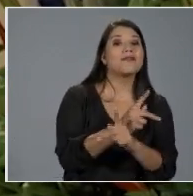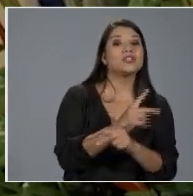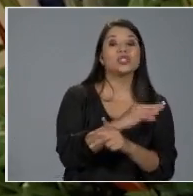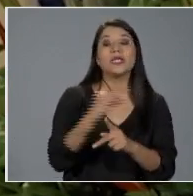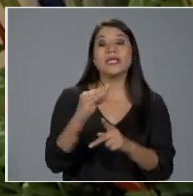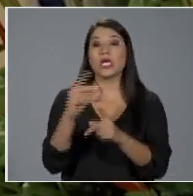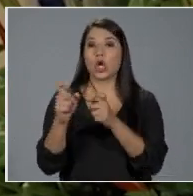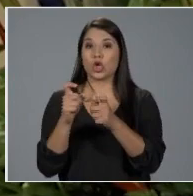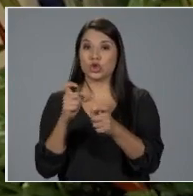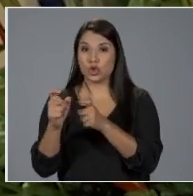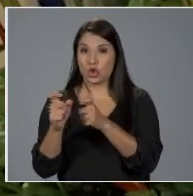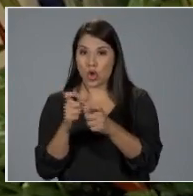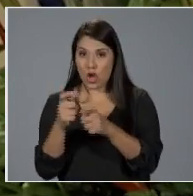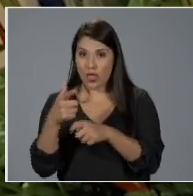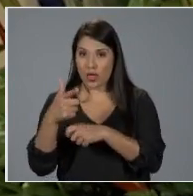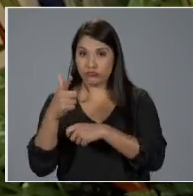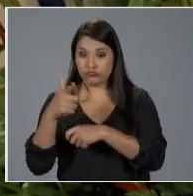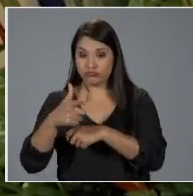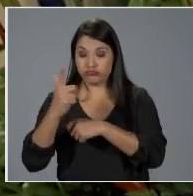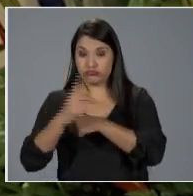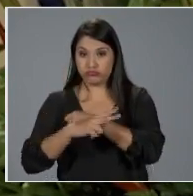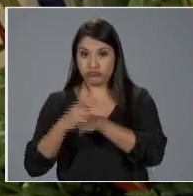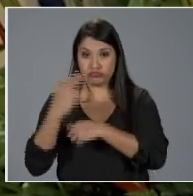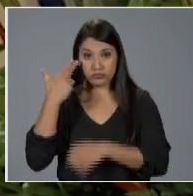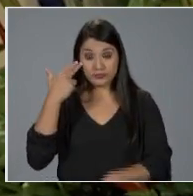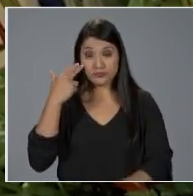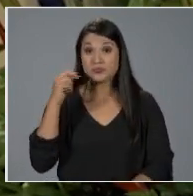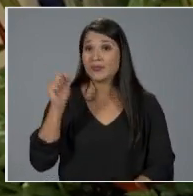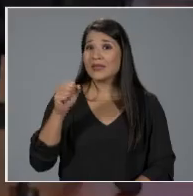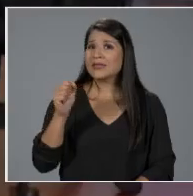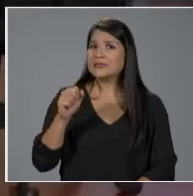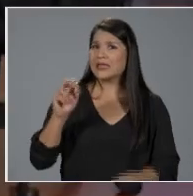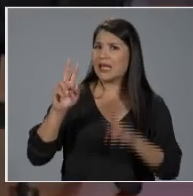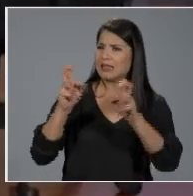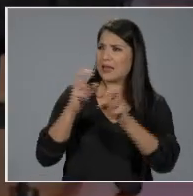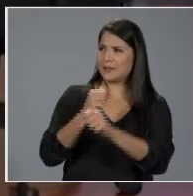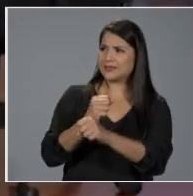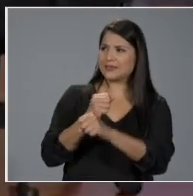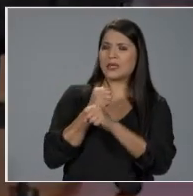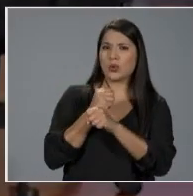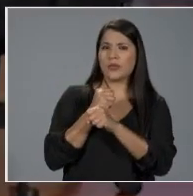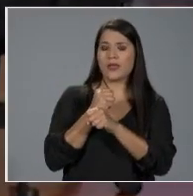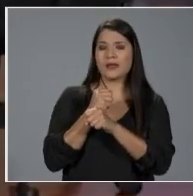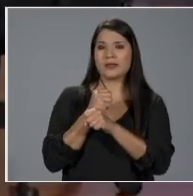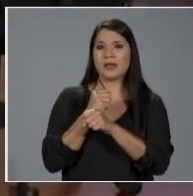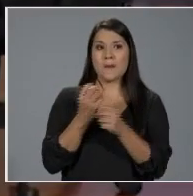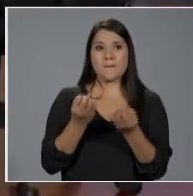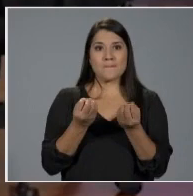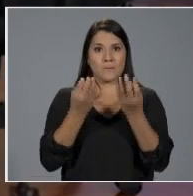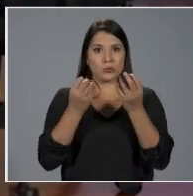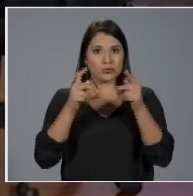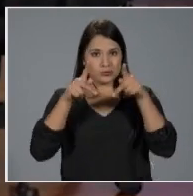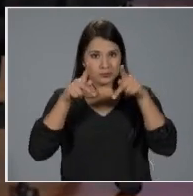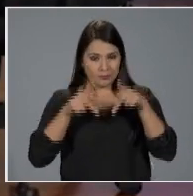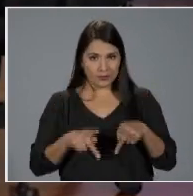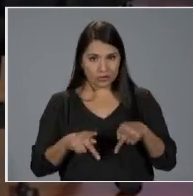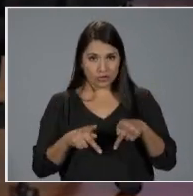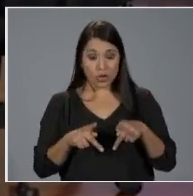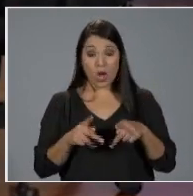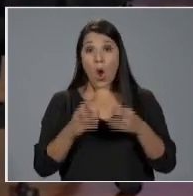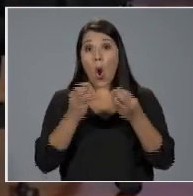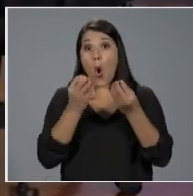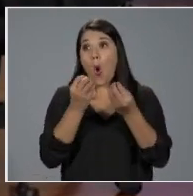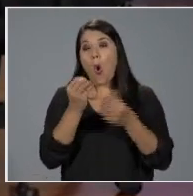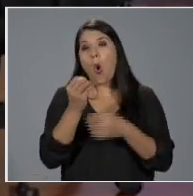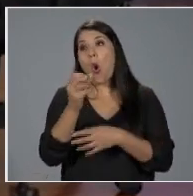de control de la alta delincuencia. Así es, en el tema de seguridad, de hecho, pues muchas personas o la